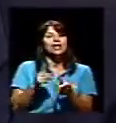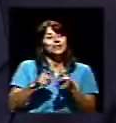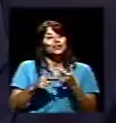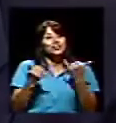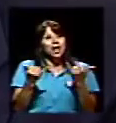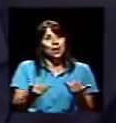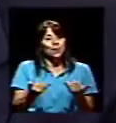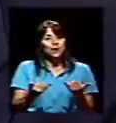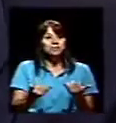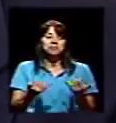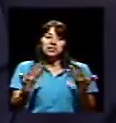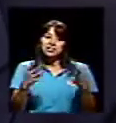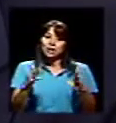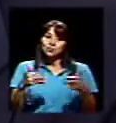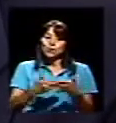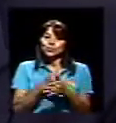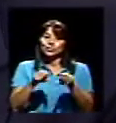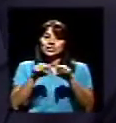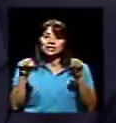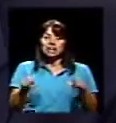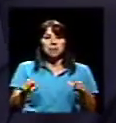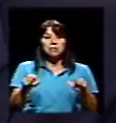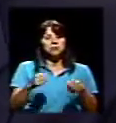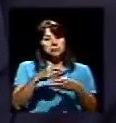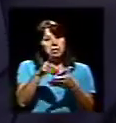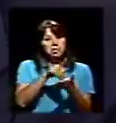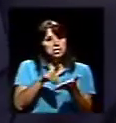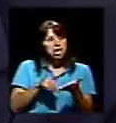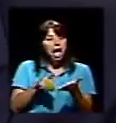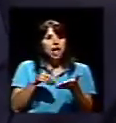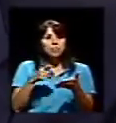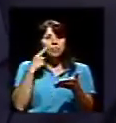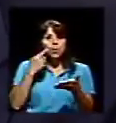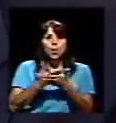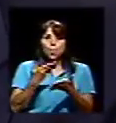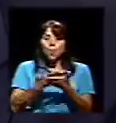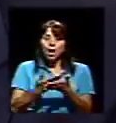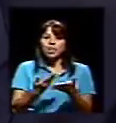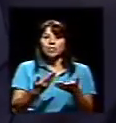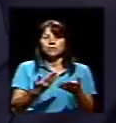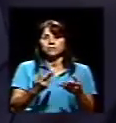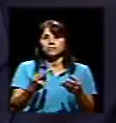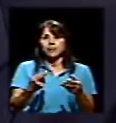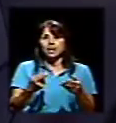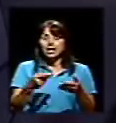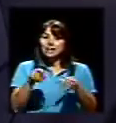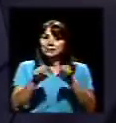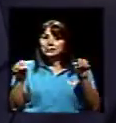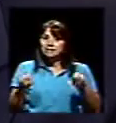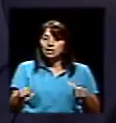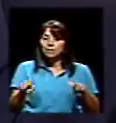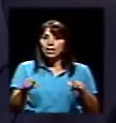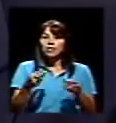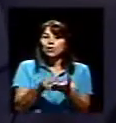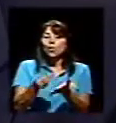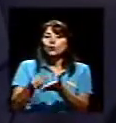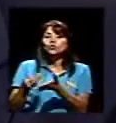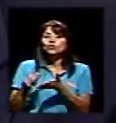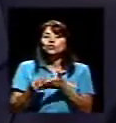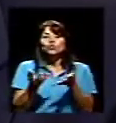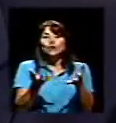diseñadas y probadas en el mundo a través de una cantidad de empresas muy importantes. El sistema de costos lo que busca es que haya un